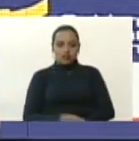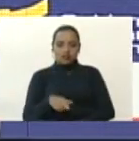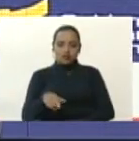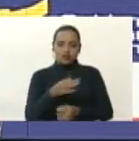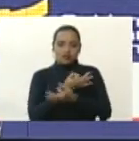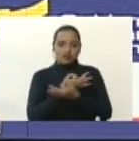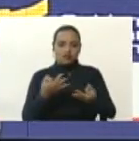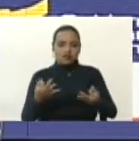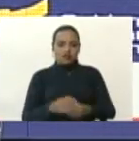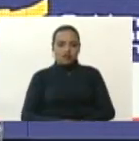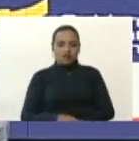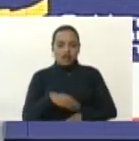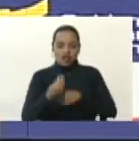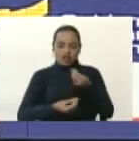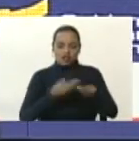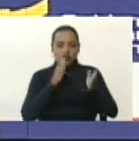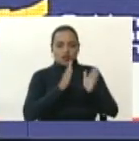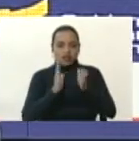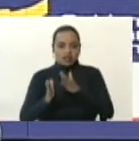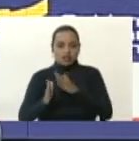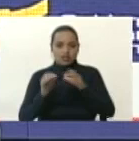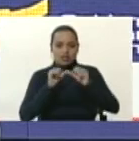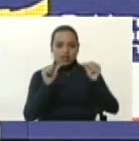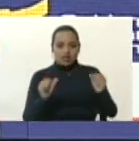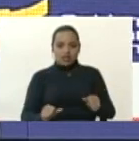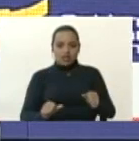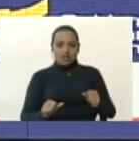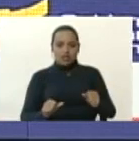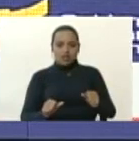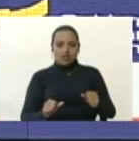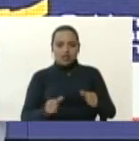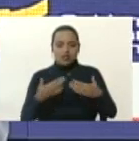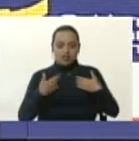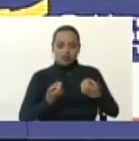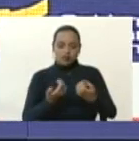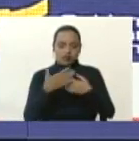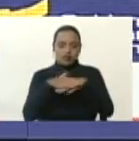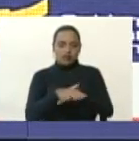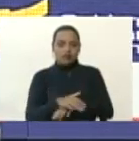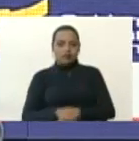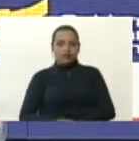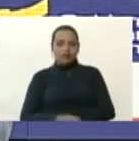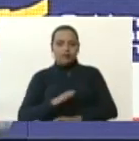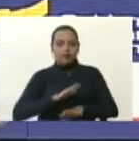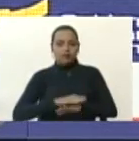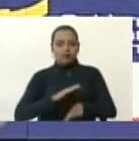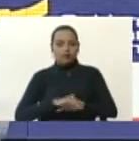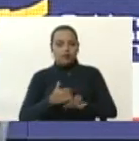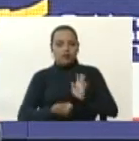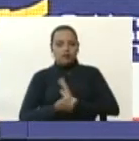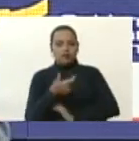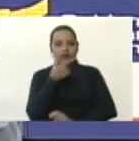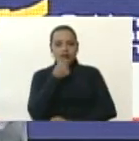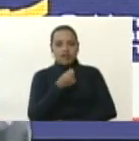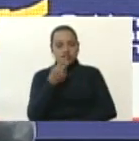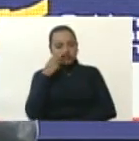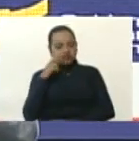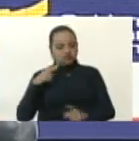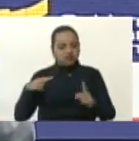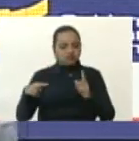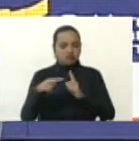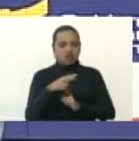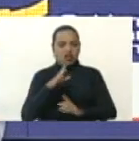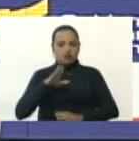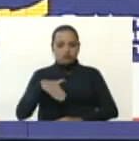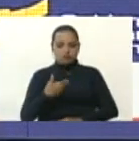haber organizado las áreas de salud integral, porque es más fácil pues tener la visual y hacer